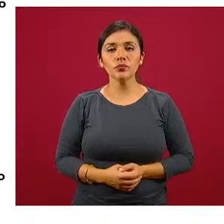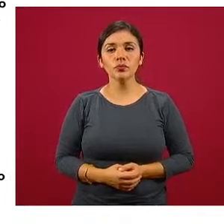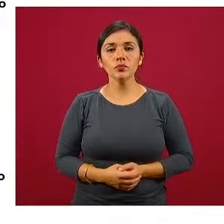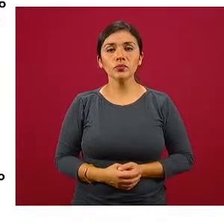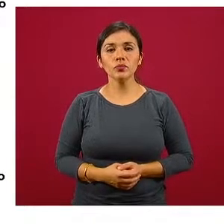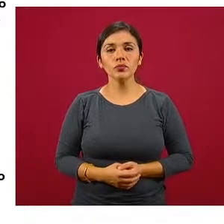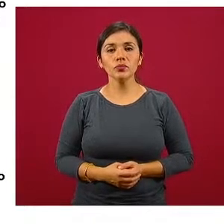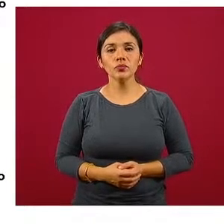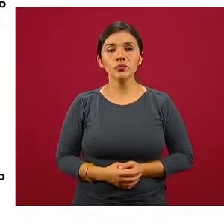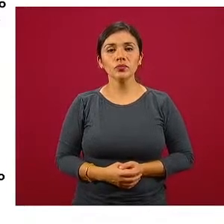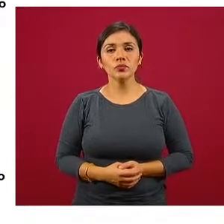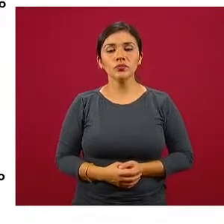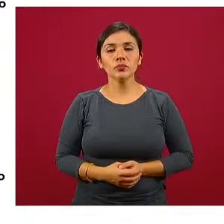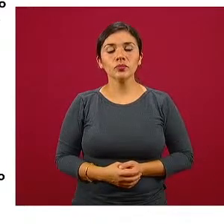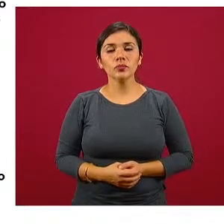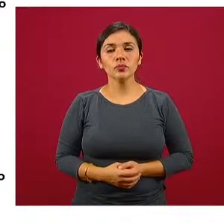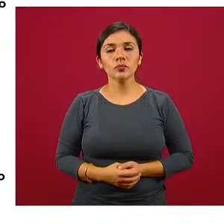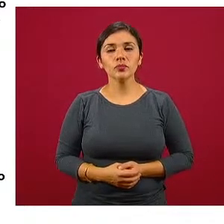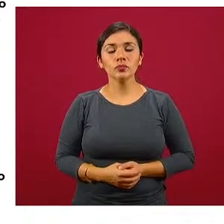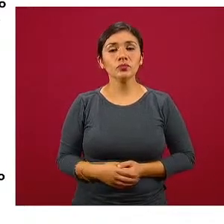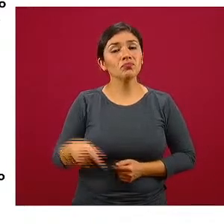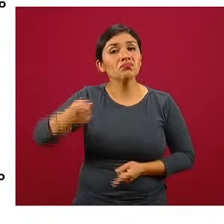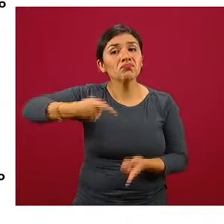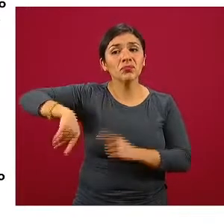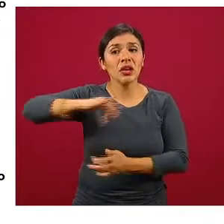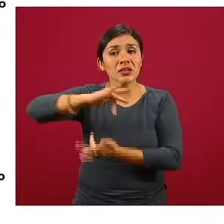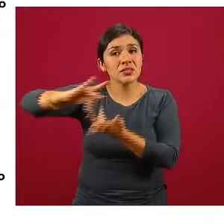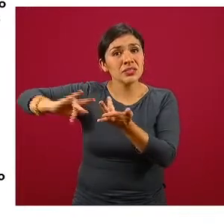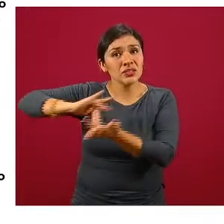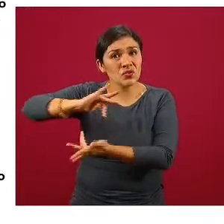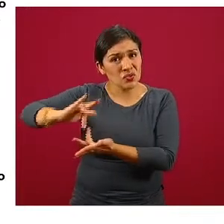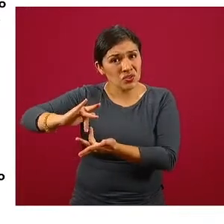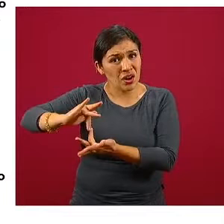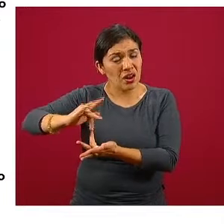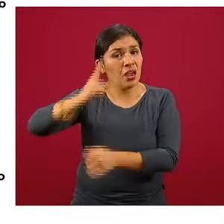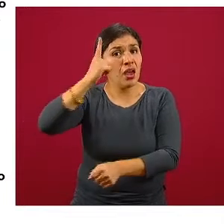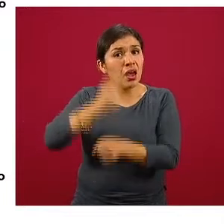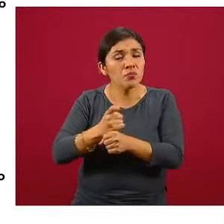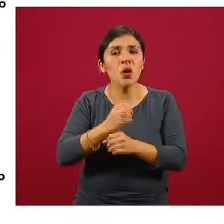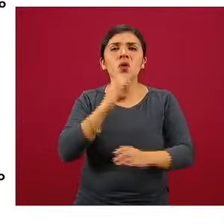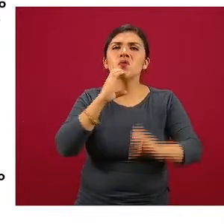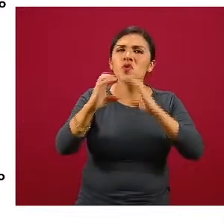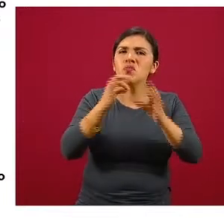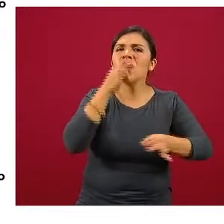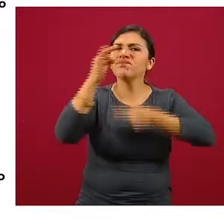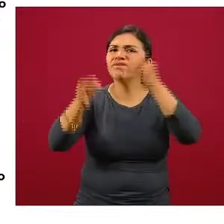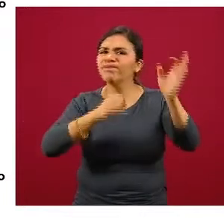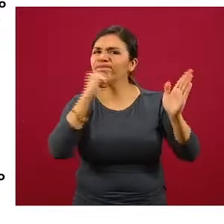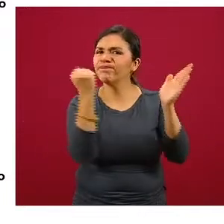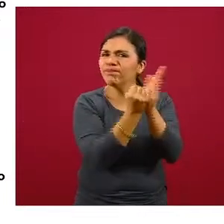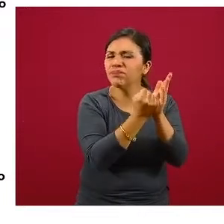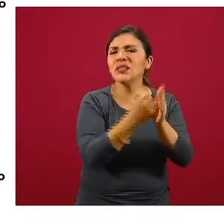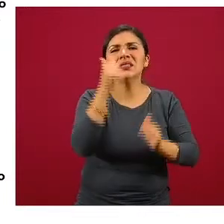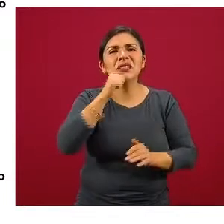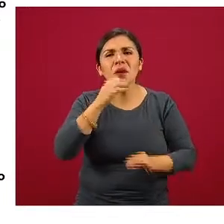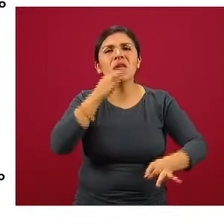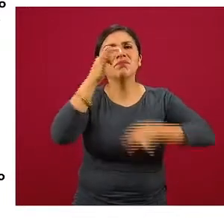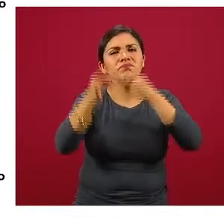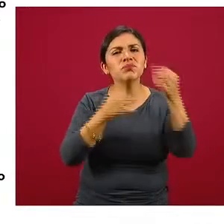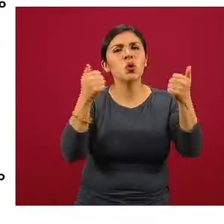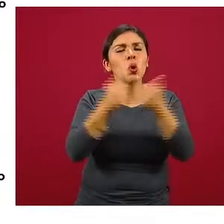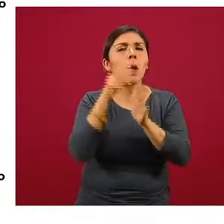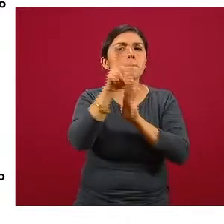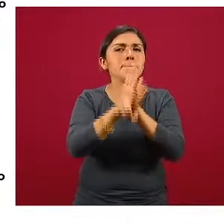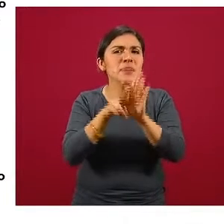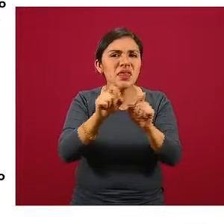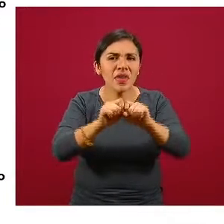El impacto que tenemos en redes sociales, los comunicados técnicos que se emiten a través del